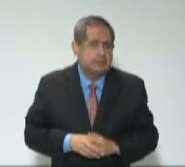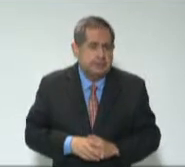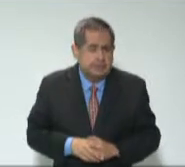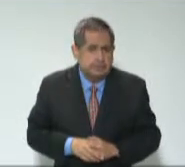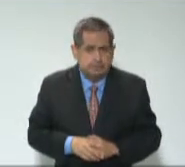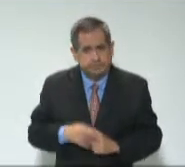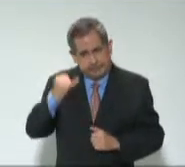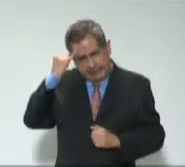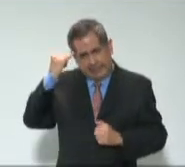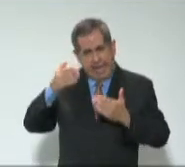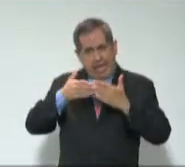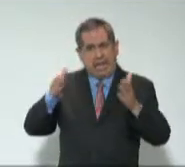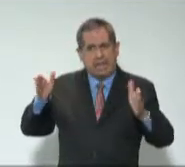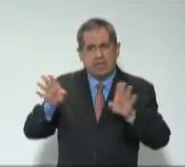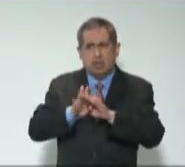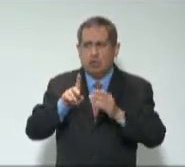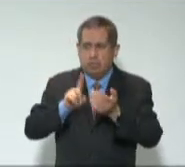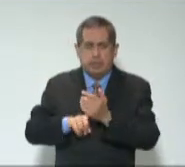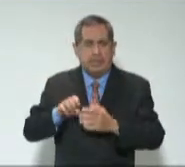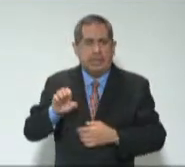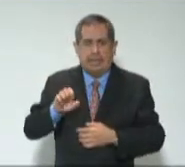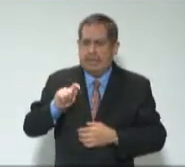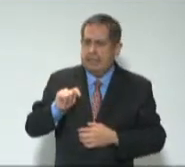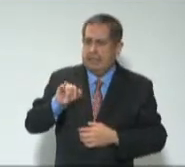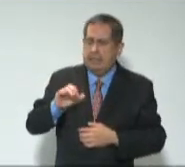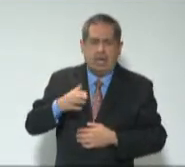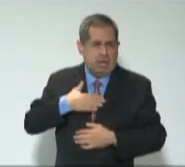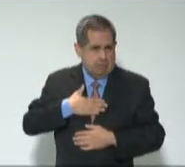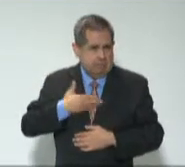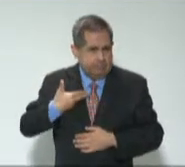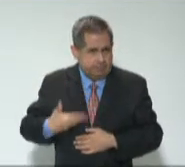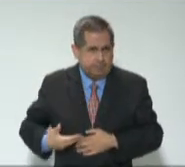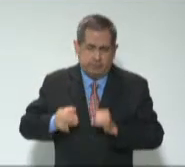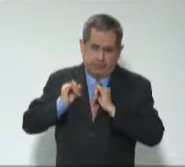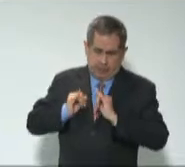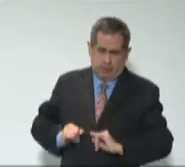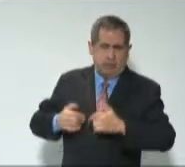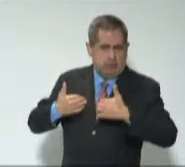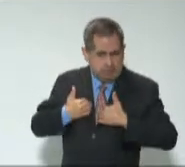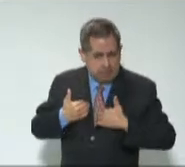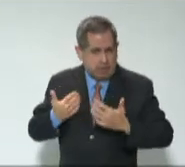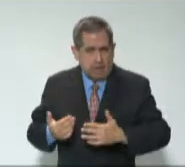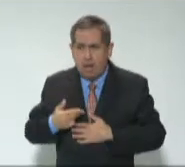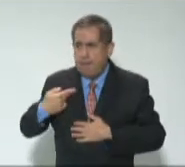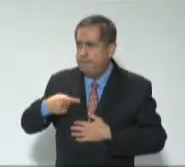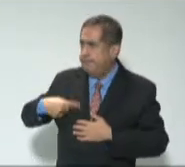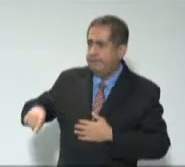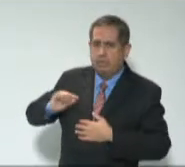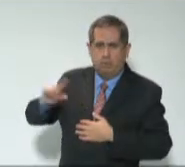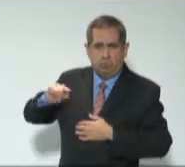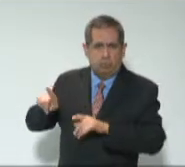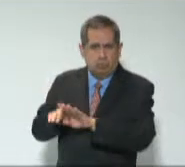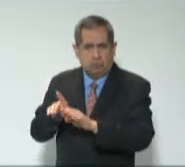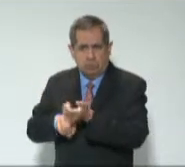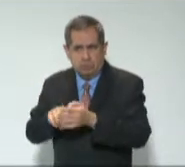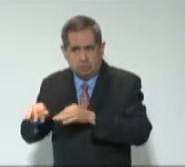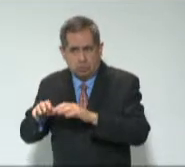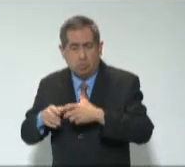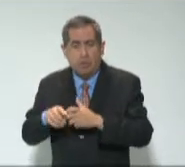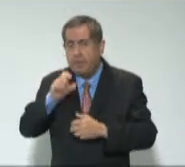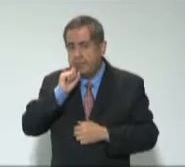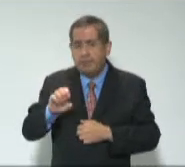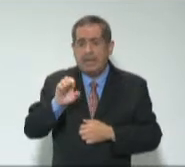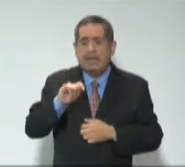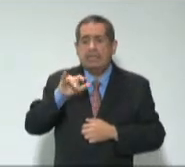precepto general una convicción ética en términos individuales de los funcionarios de gobierno como parte de la